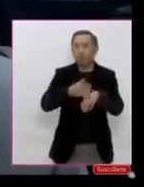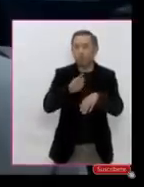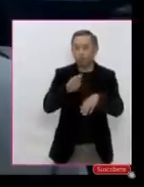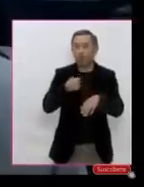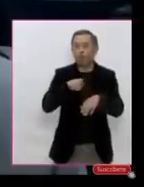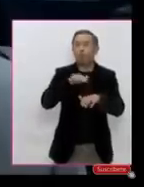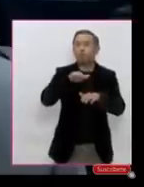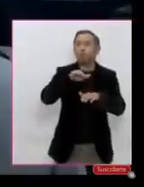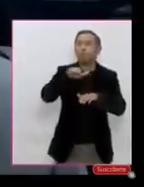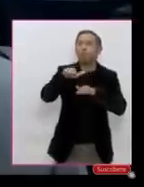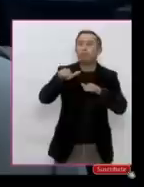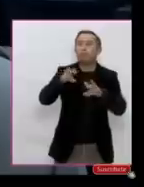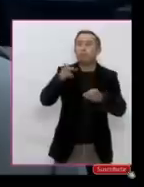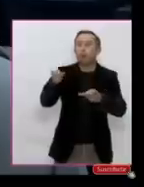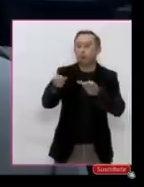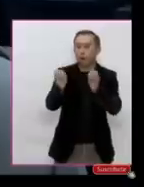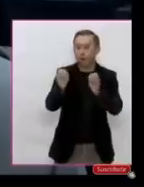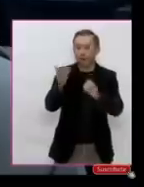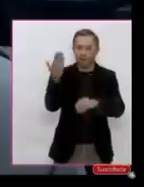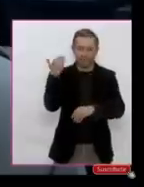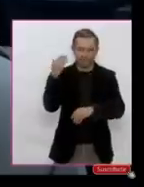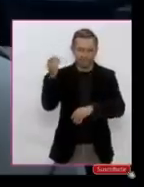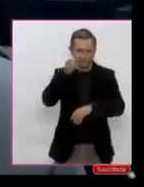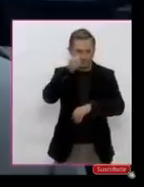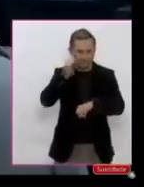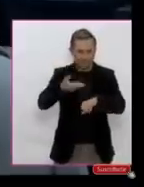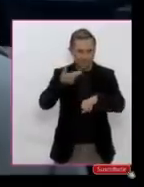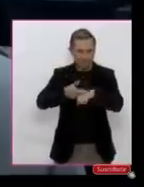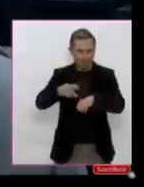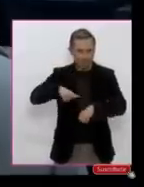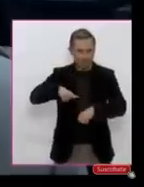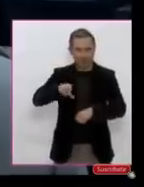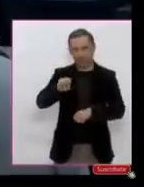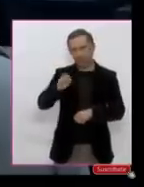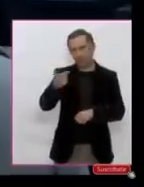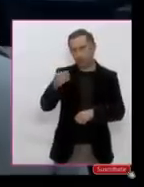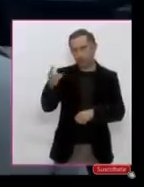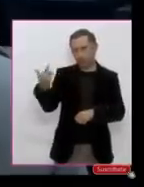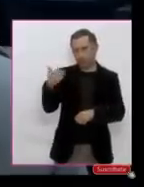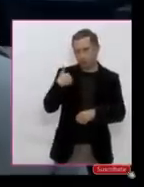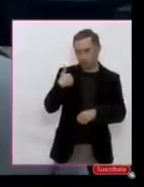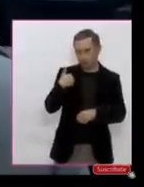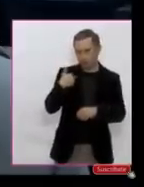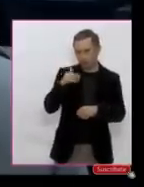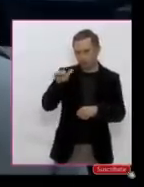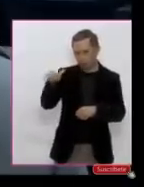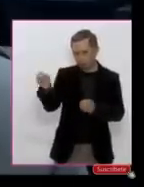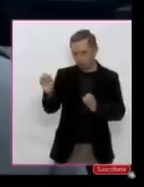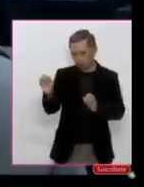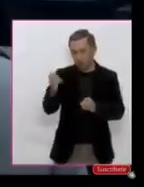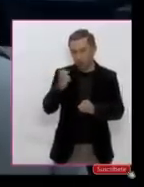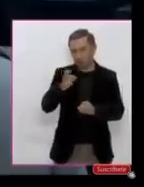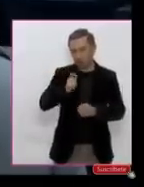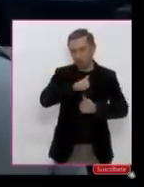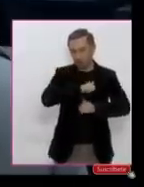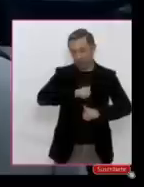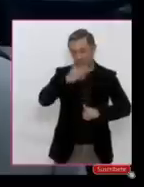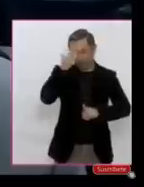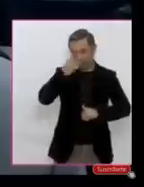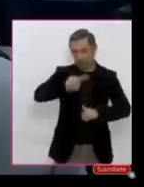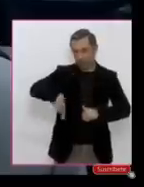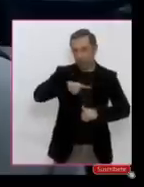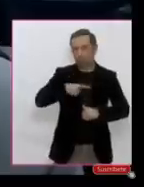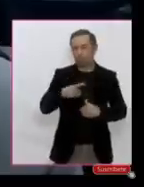consulta que es un momento que nos hizo la secretaria de gobernacion razón por la cual esta autoridad se excedió al momento de